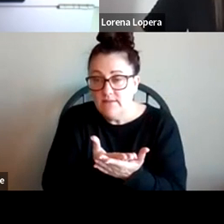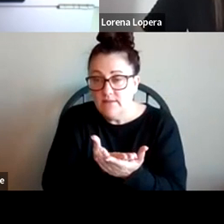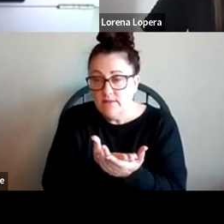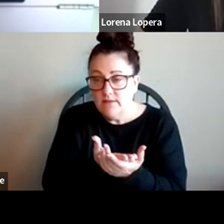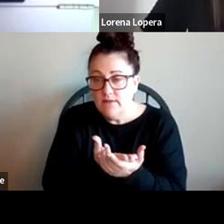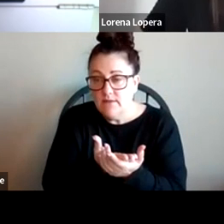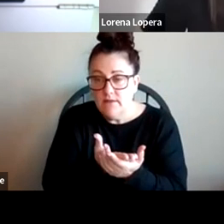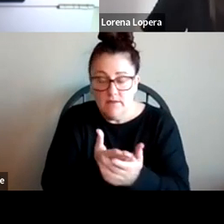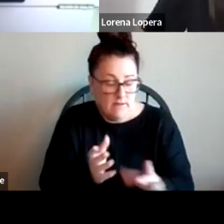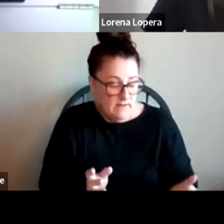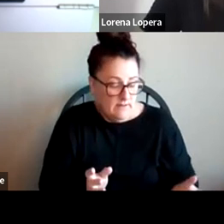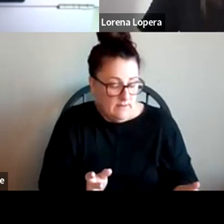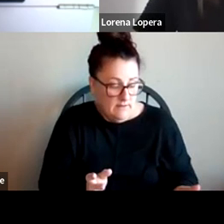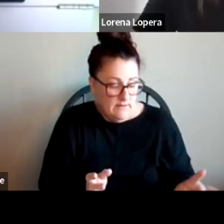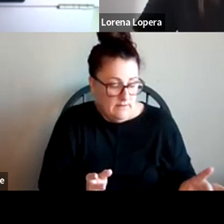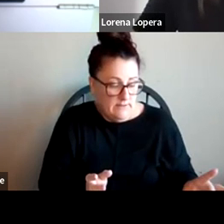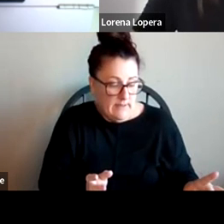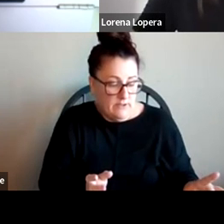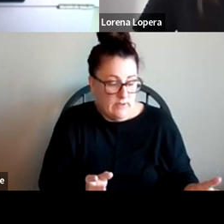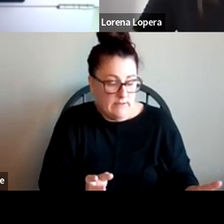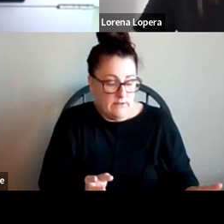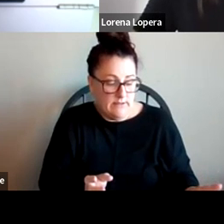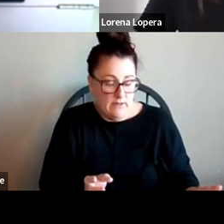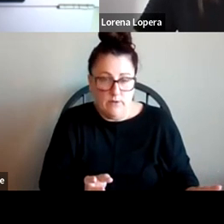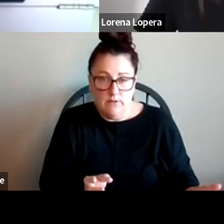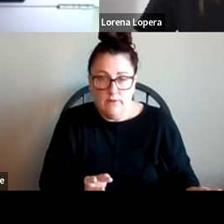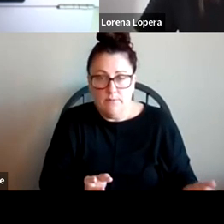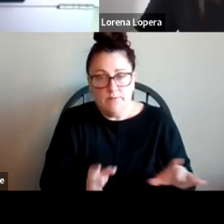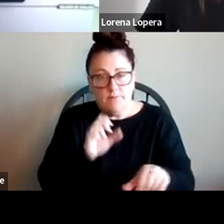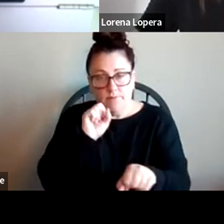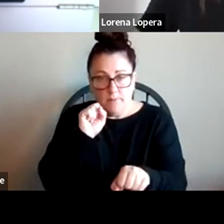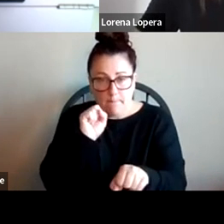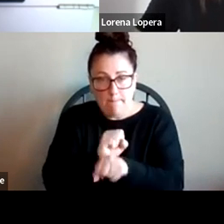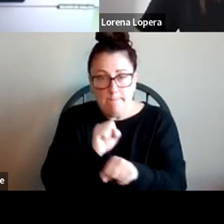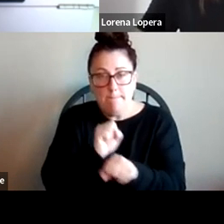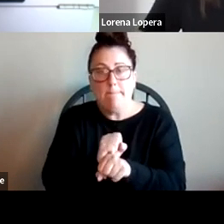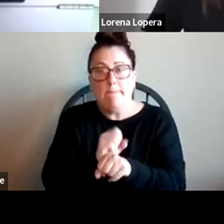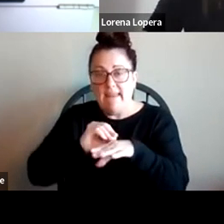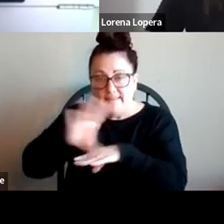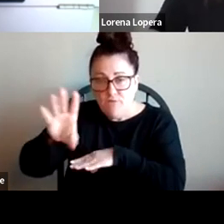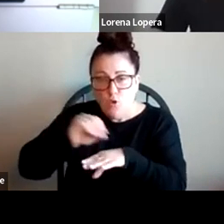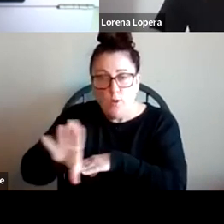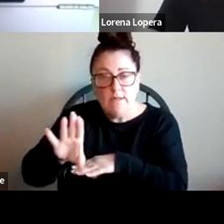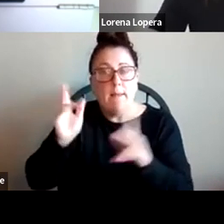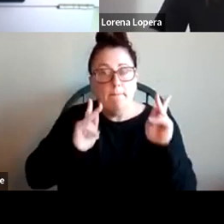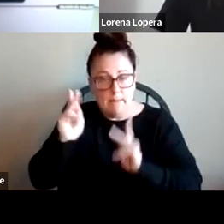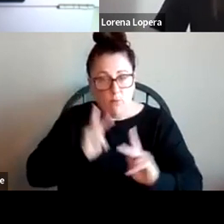Oh, perdón. Que su trabajo y vocación le permita influenciar en las personas que toman decisiones.